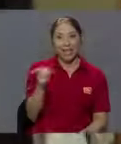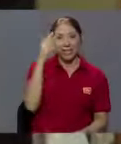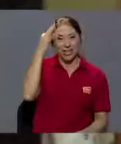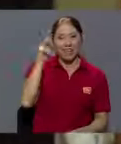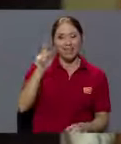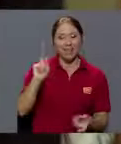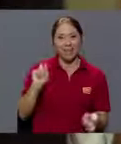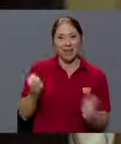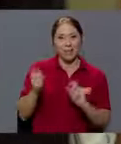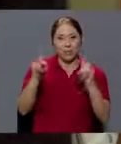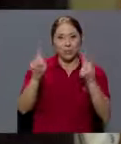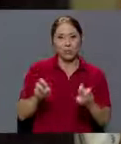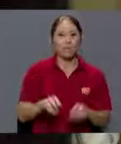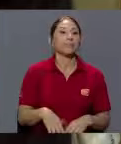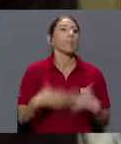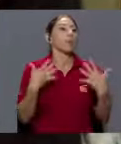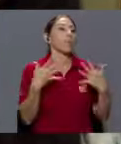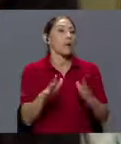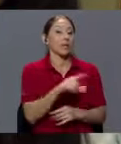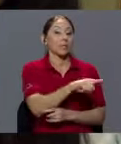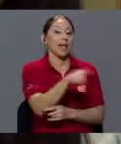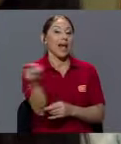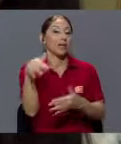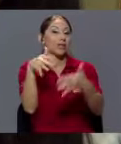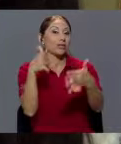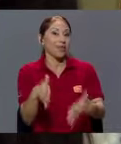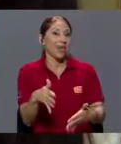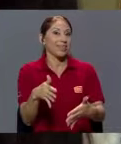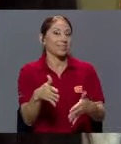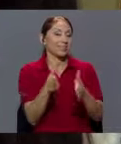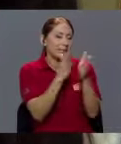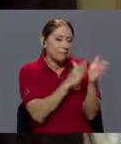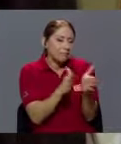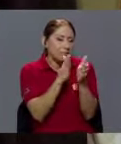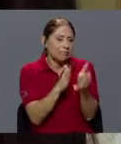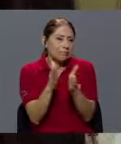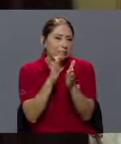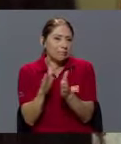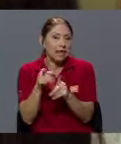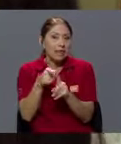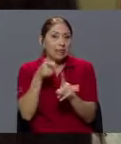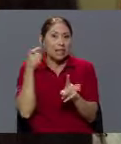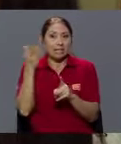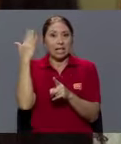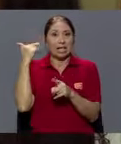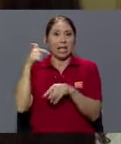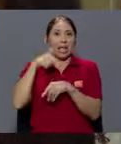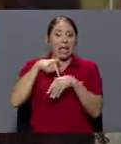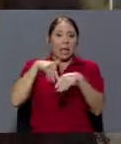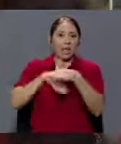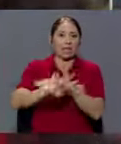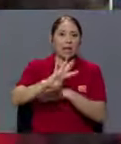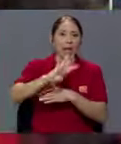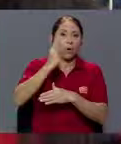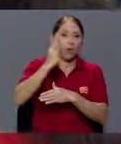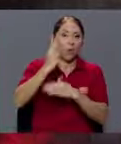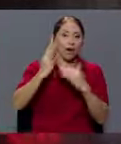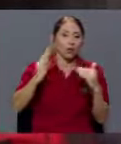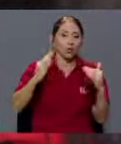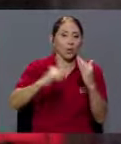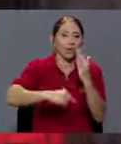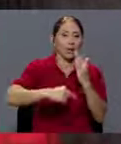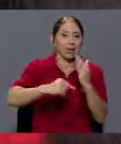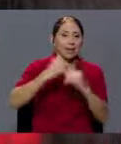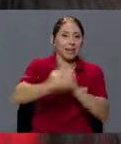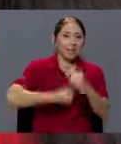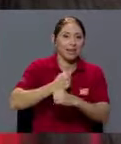Bueno, la preparación se les viene dando a los estudiantes desde que entran al cuarto nivel, ¿verdad? Y bueno, el nivel de estrés que ellos manejan